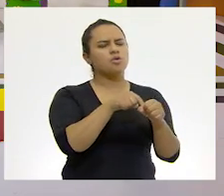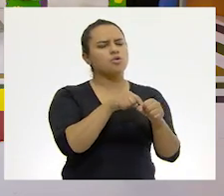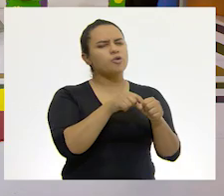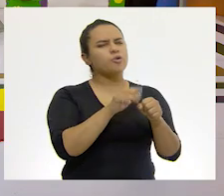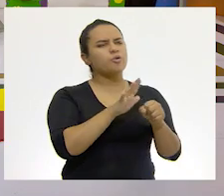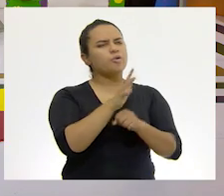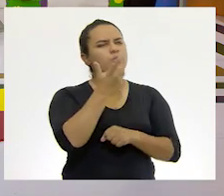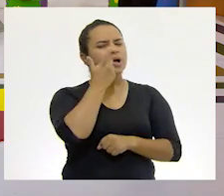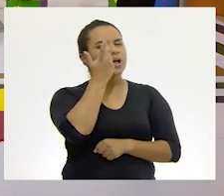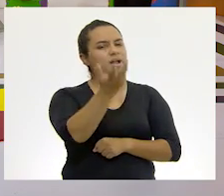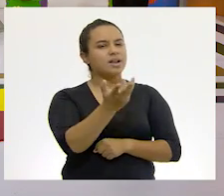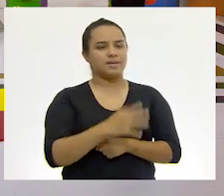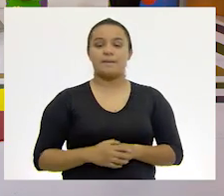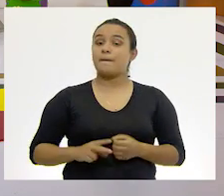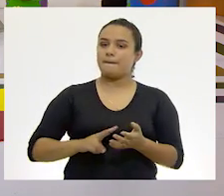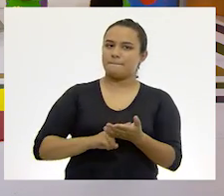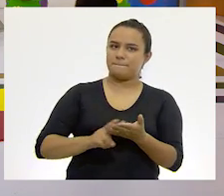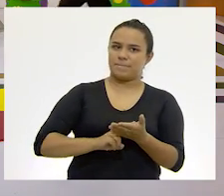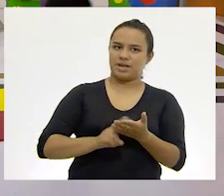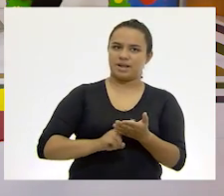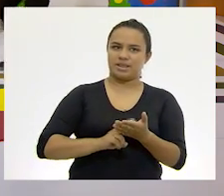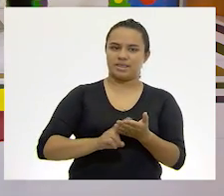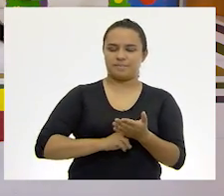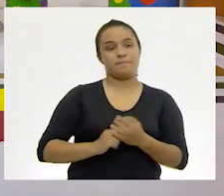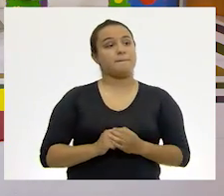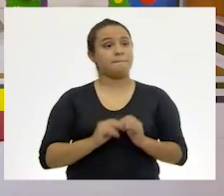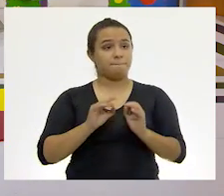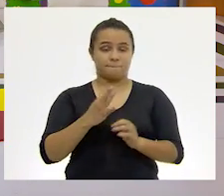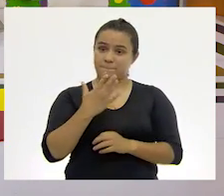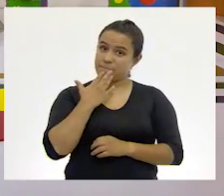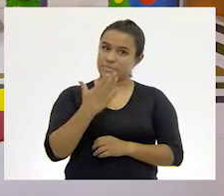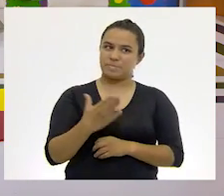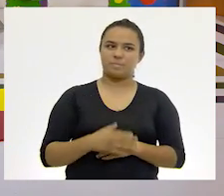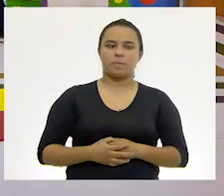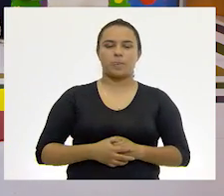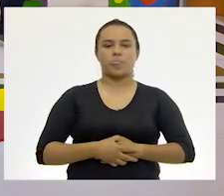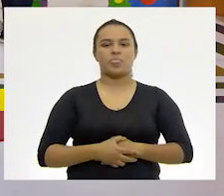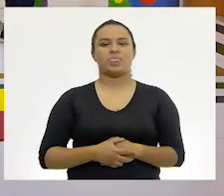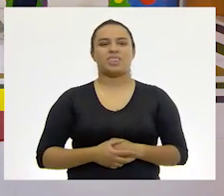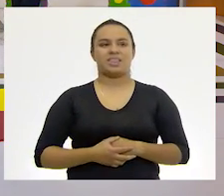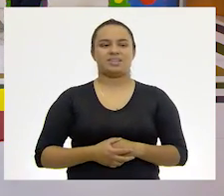con qué quiero, con verde. Ah, muy bien.